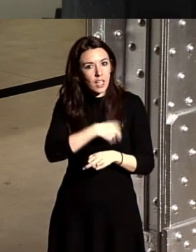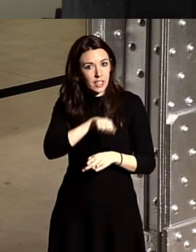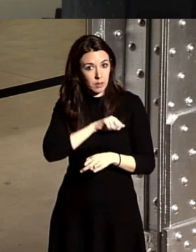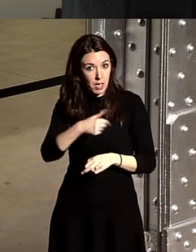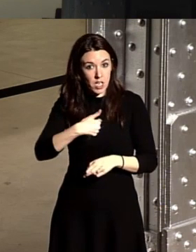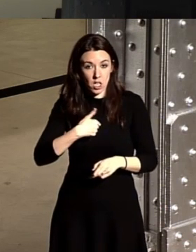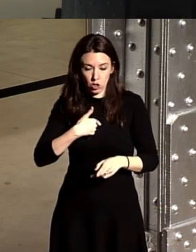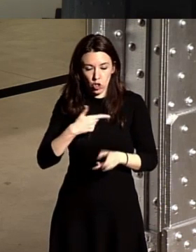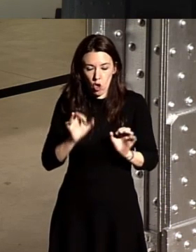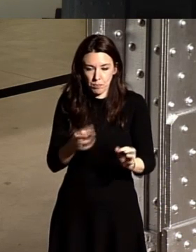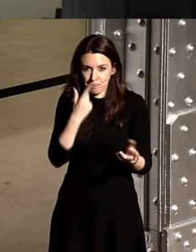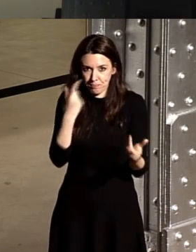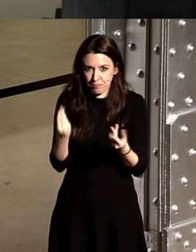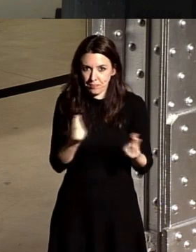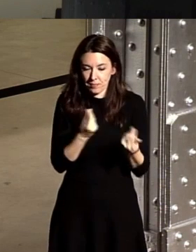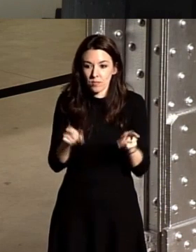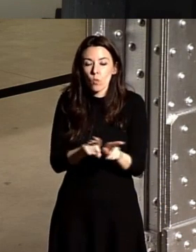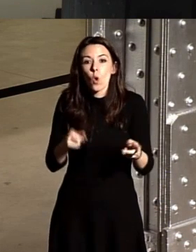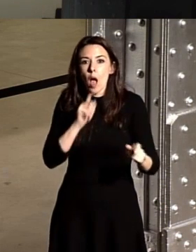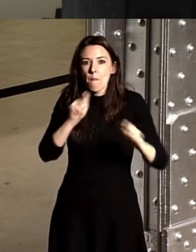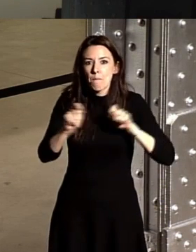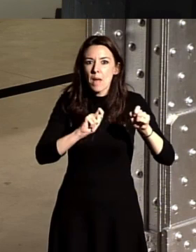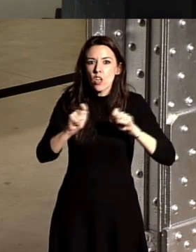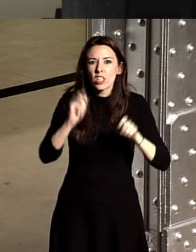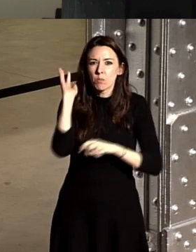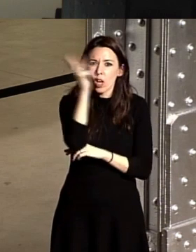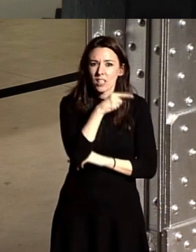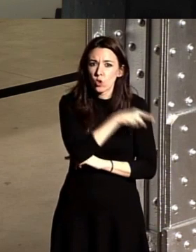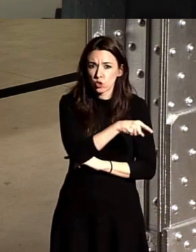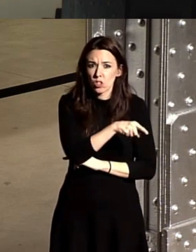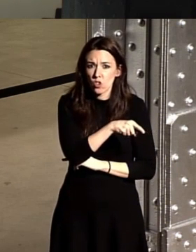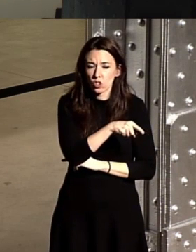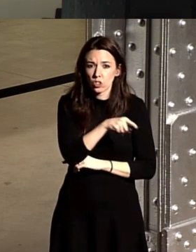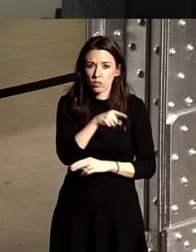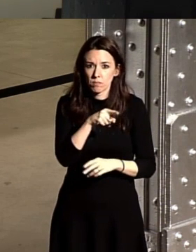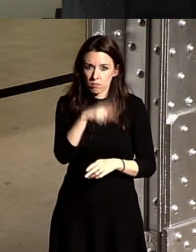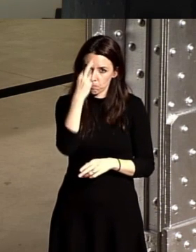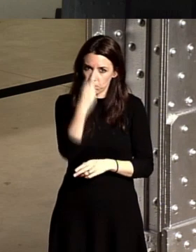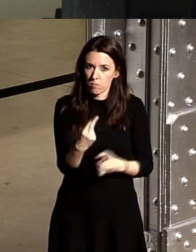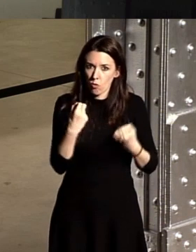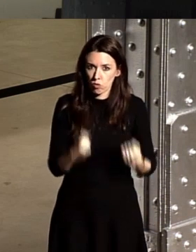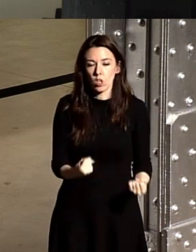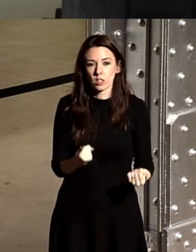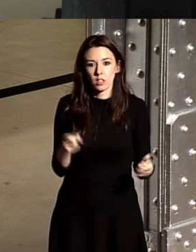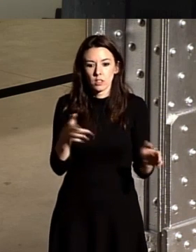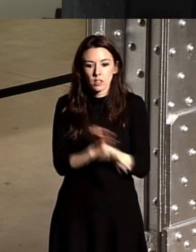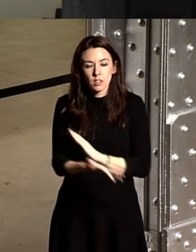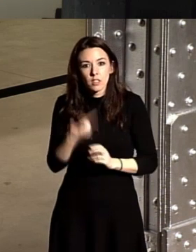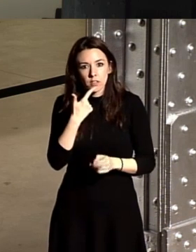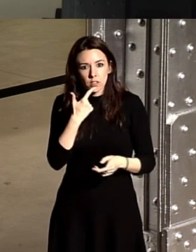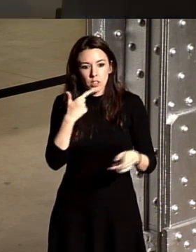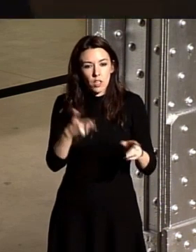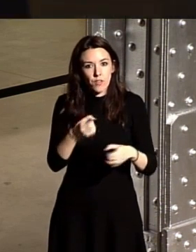menos percibo que el periodismo en Estados Unidos se respeta muchísimo. O sea, acabamos de ver que han dado un Oscar